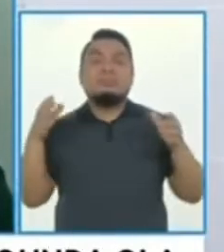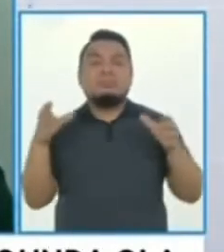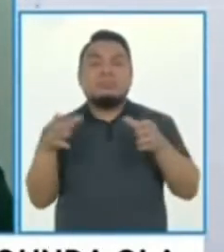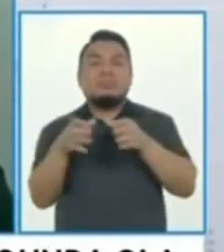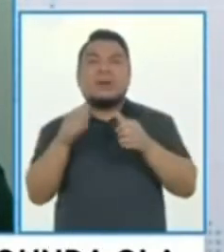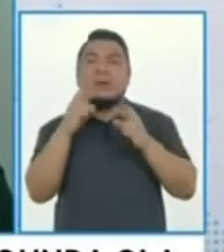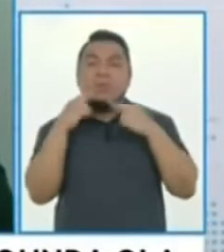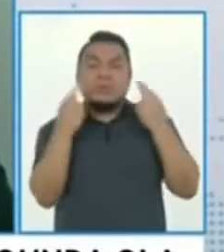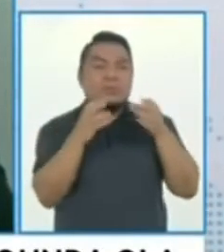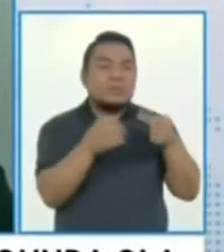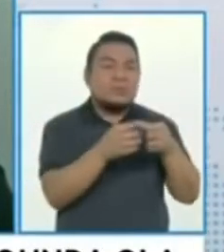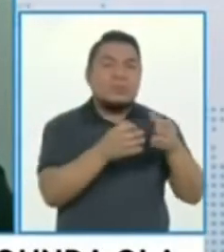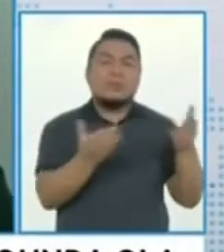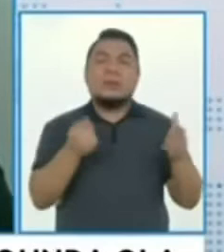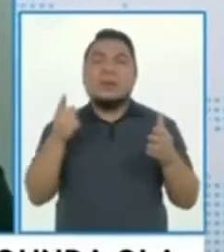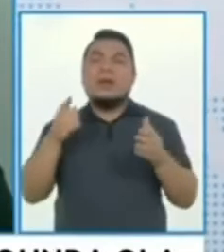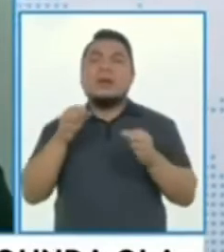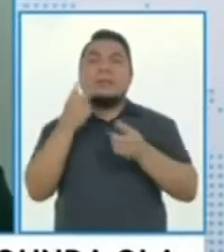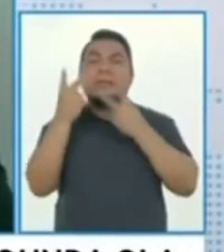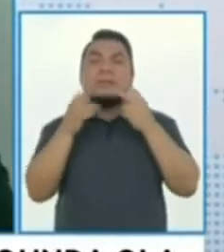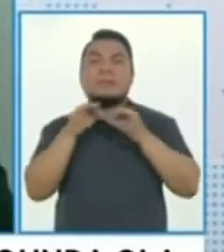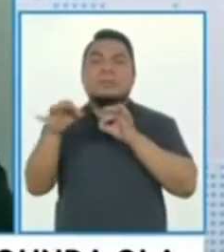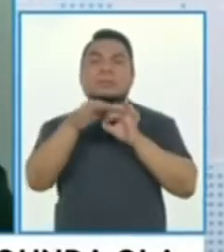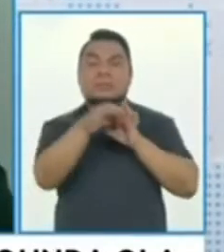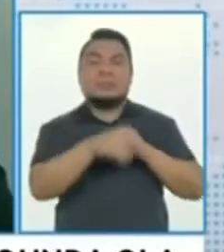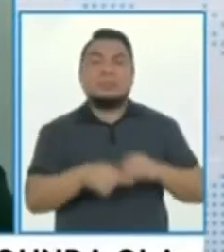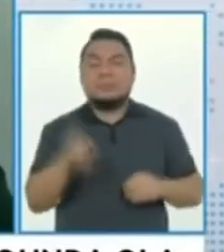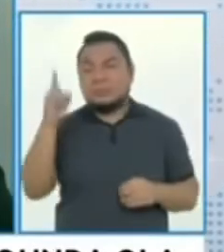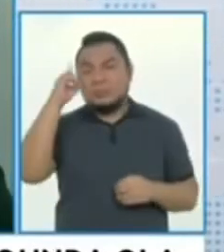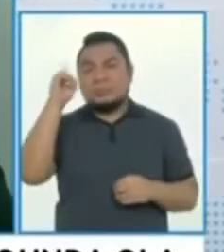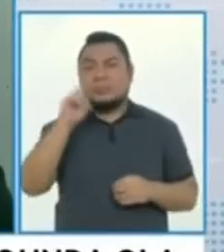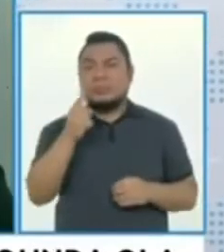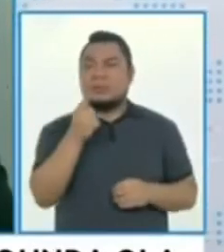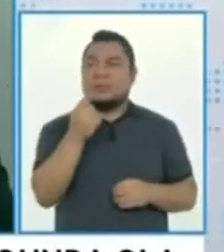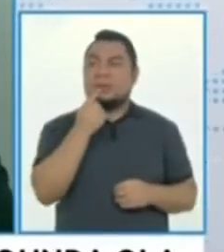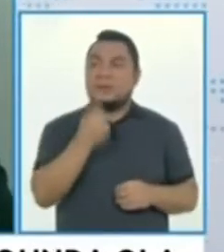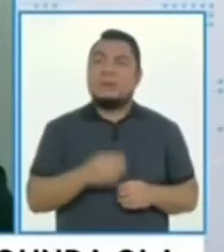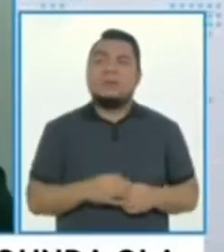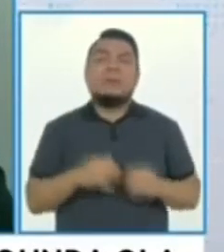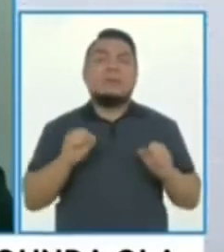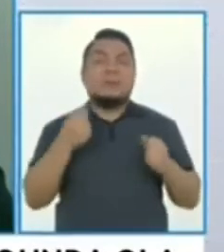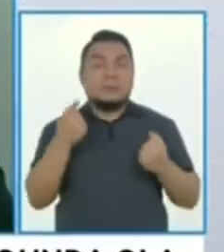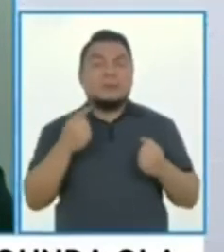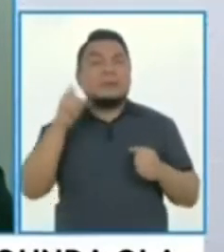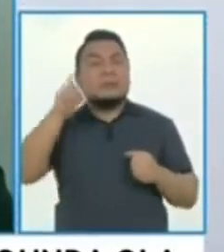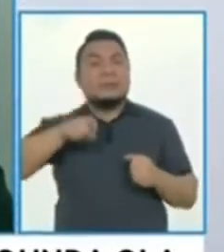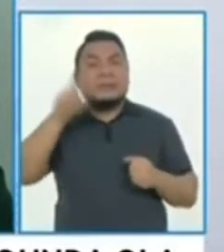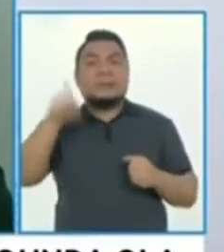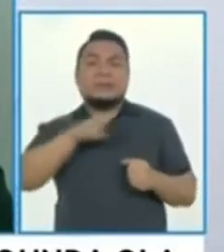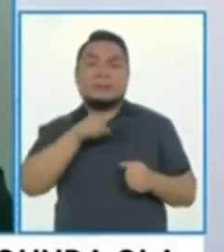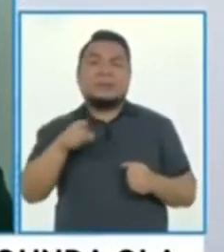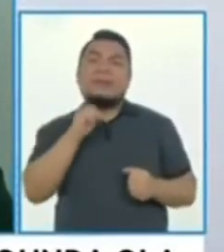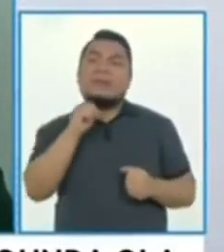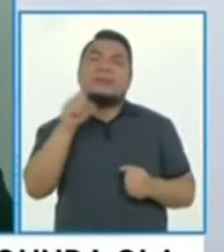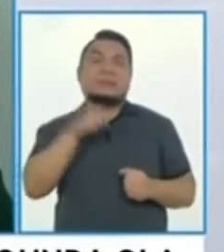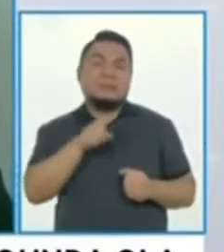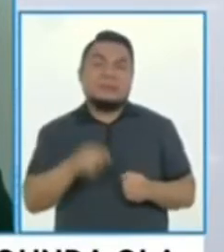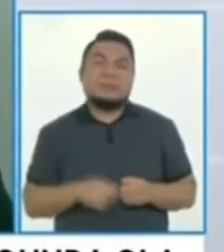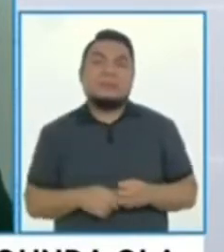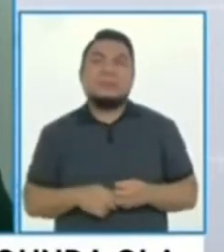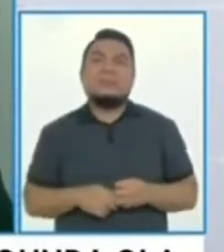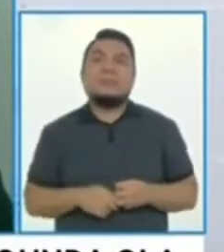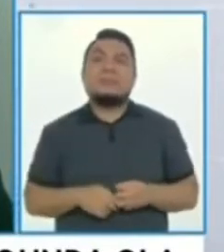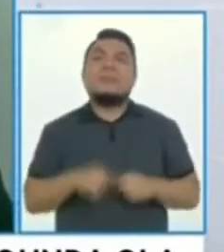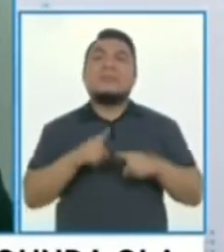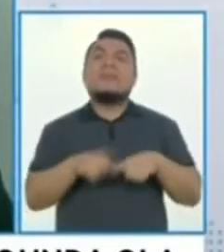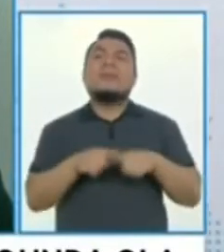las visitas entre regiones, pero no sabemos, como bien digo, que si es que va a ser necesario o no, o va a ser suficiente o no. Va